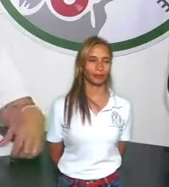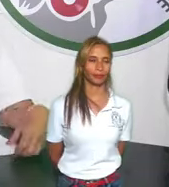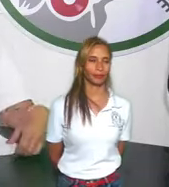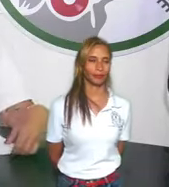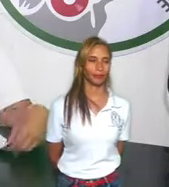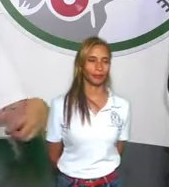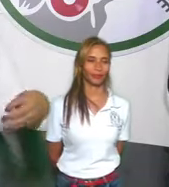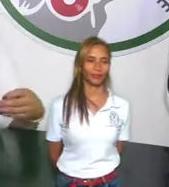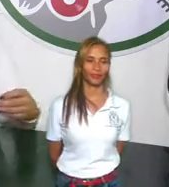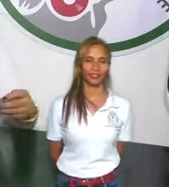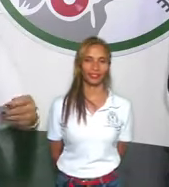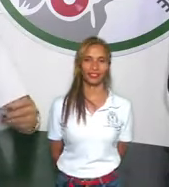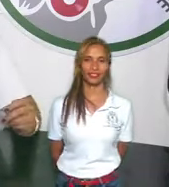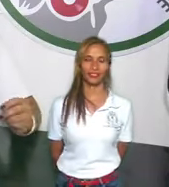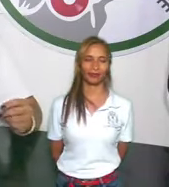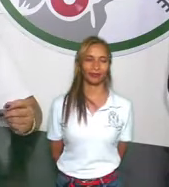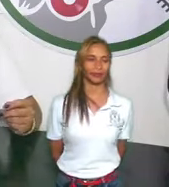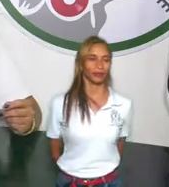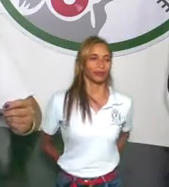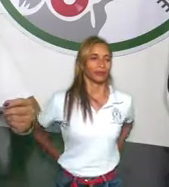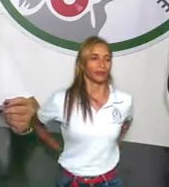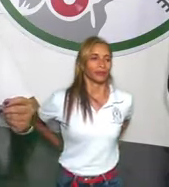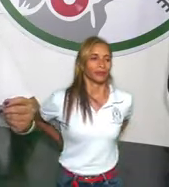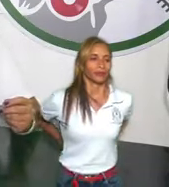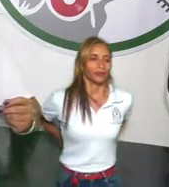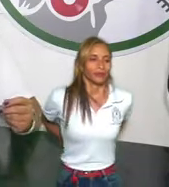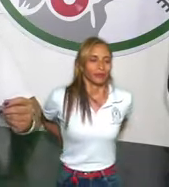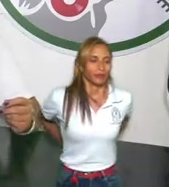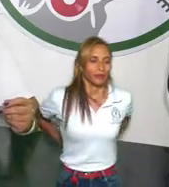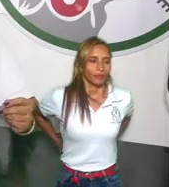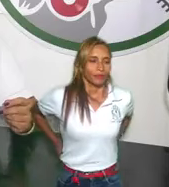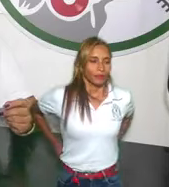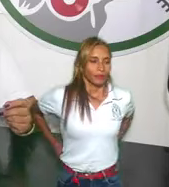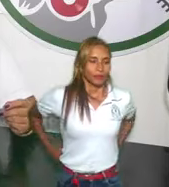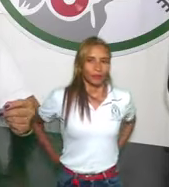Ecotips de Empresas Públicas de Calarcá.